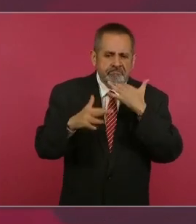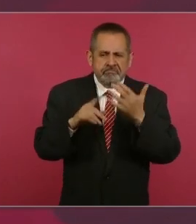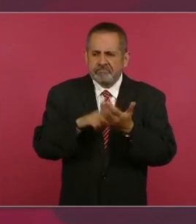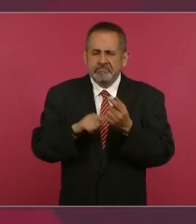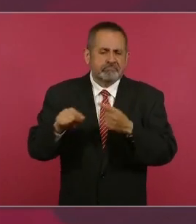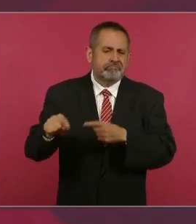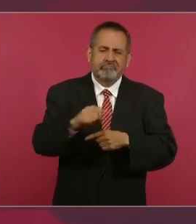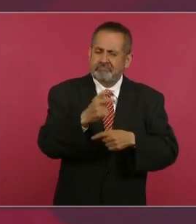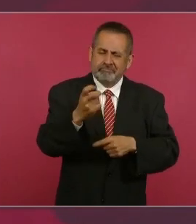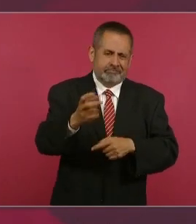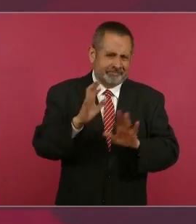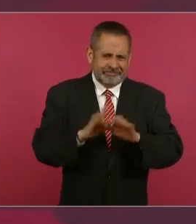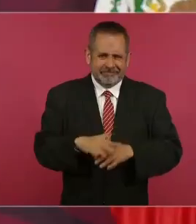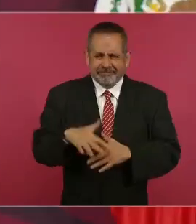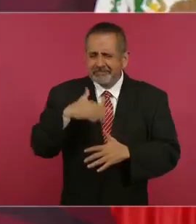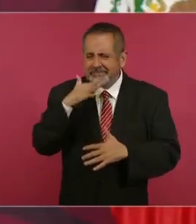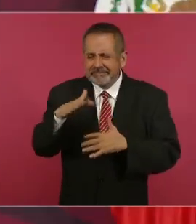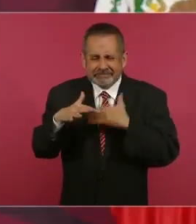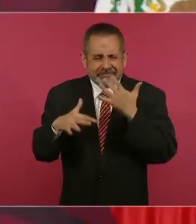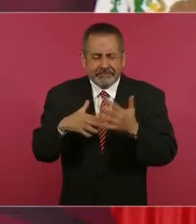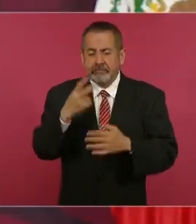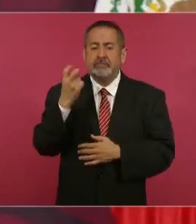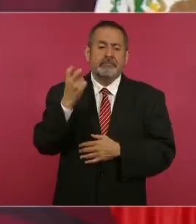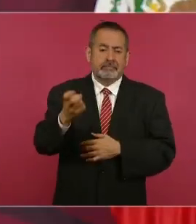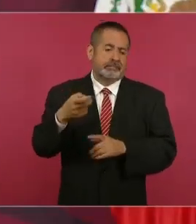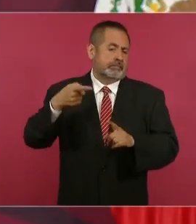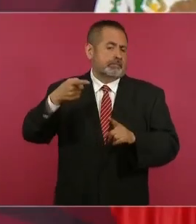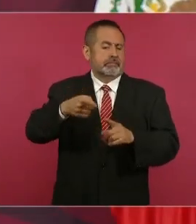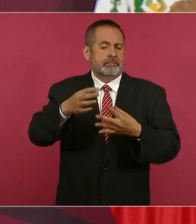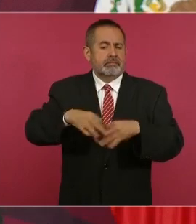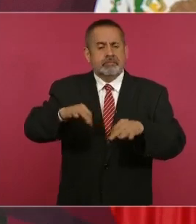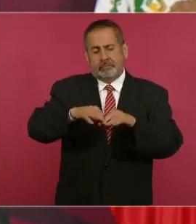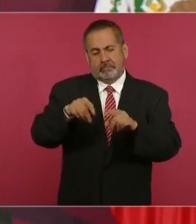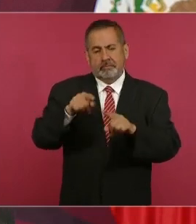La corrupción es la causa principal